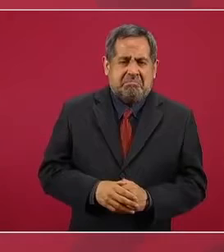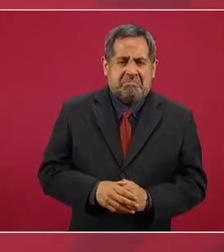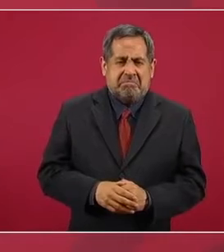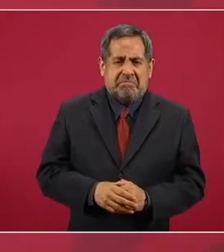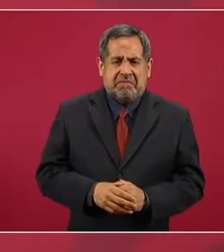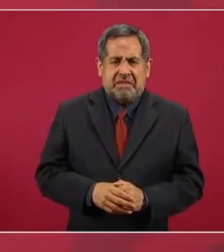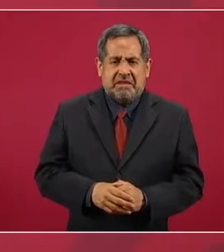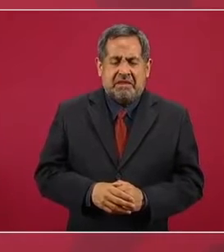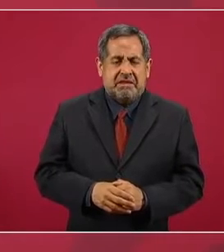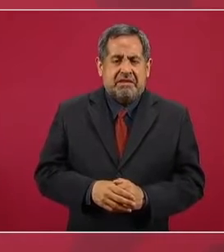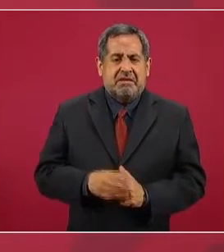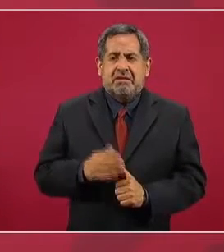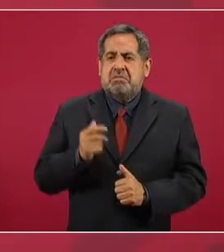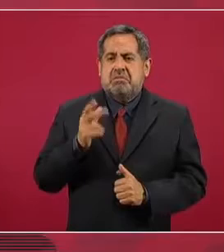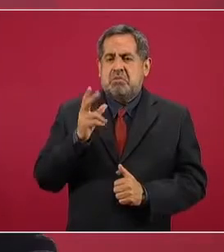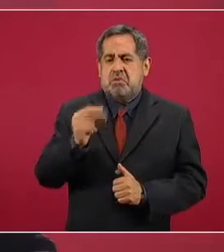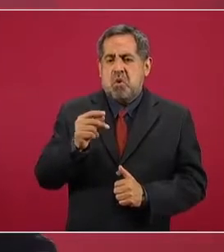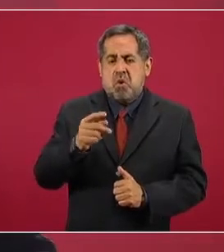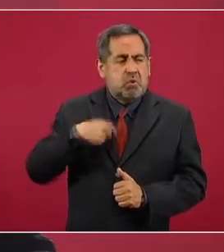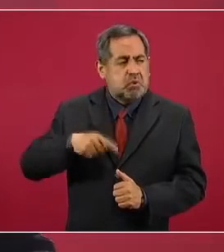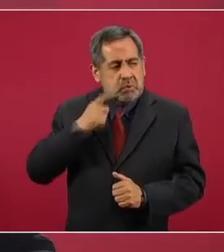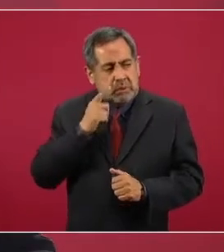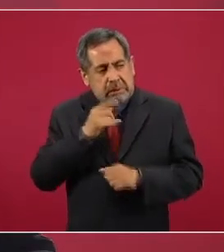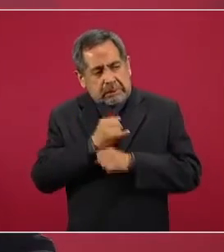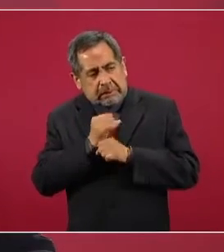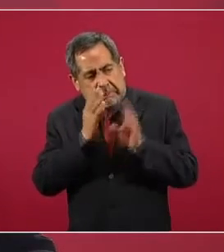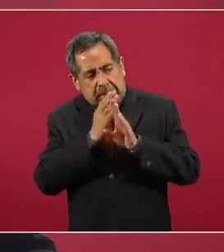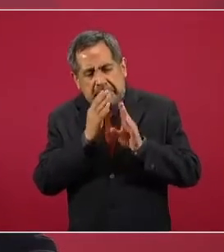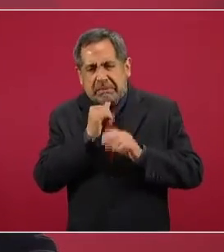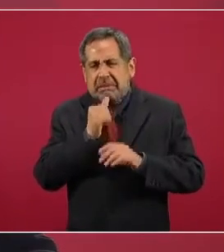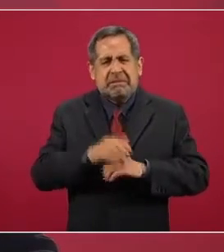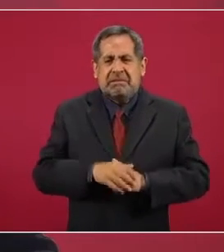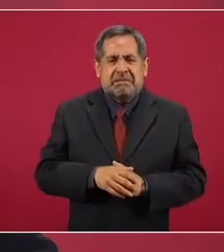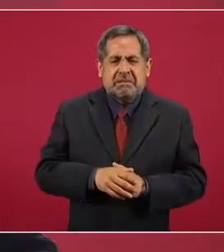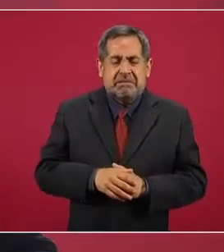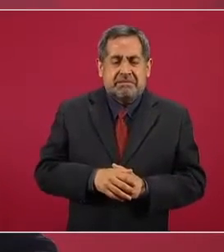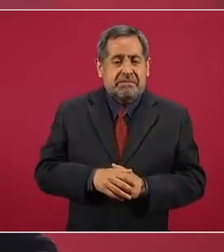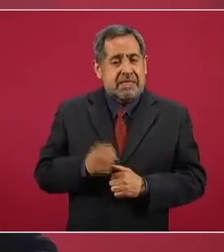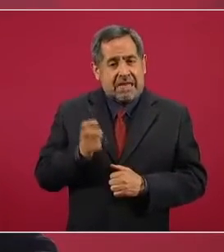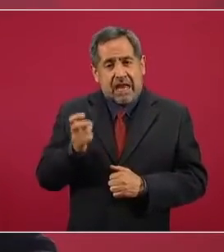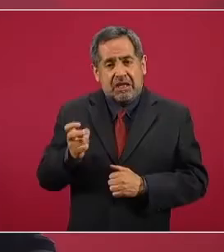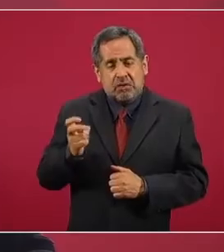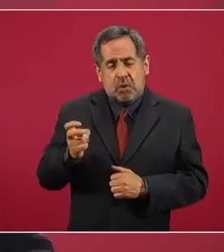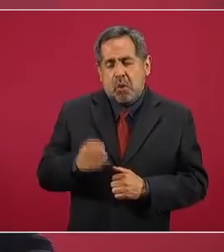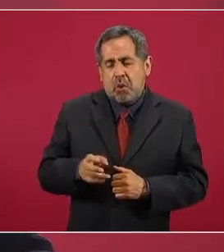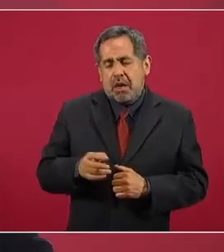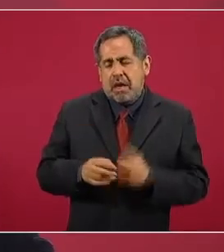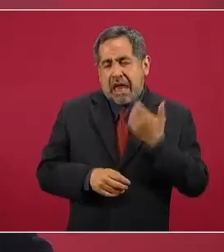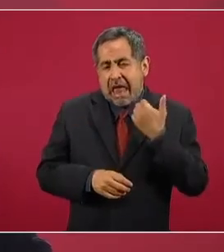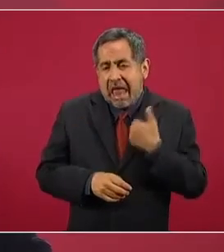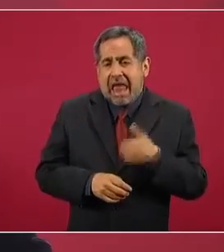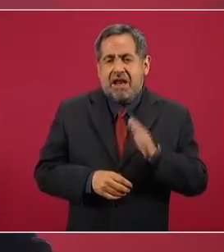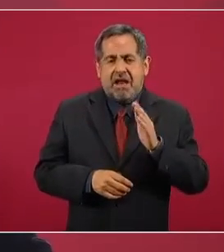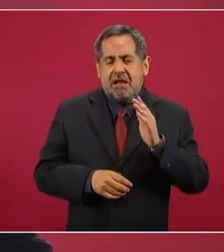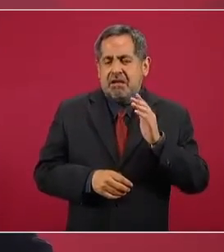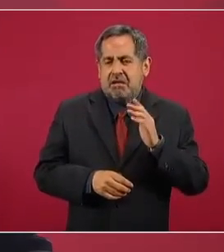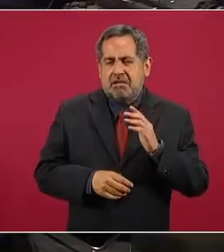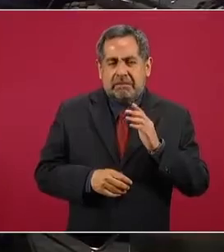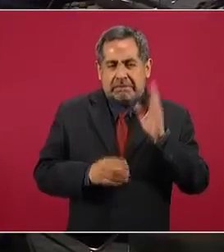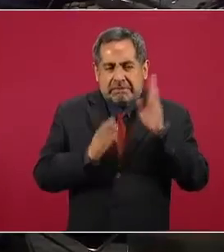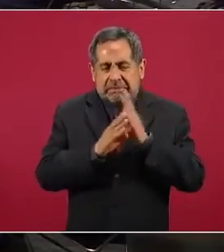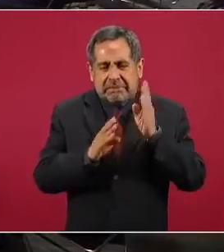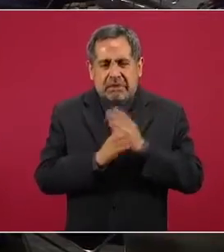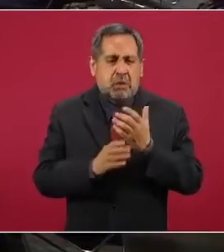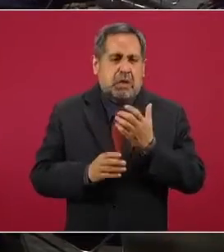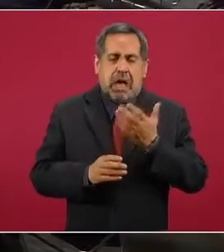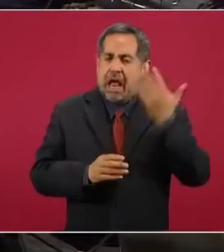No llevamos a cabo esas acciones de espionaje que eran